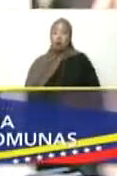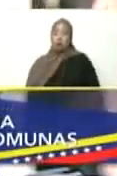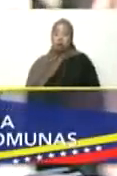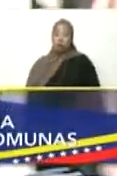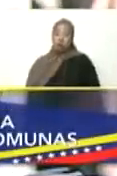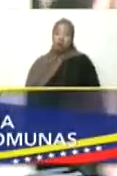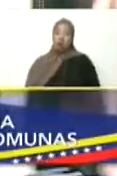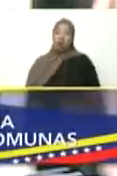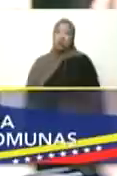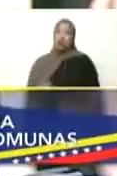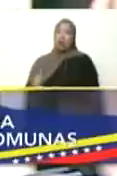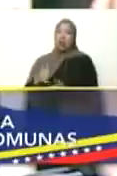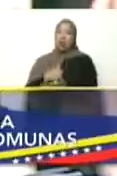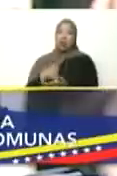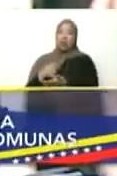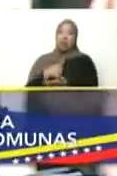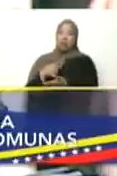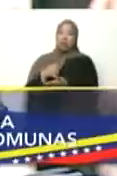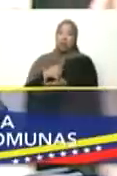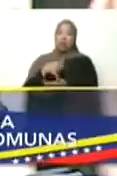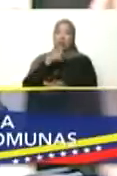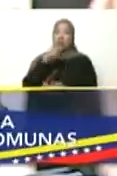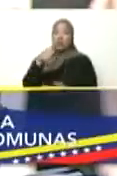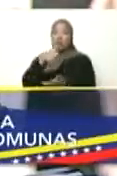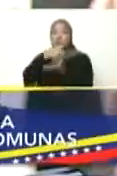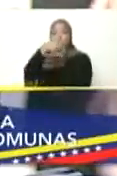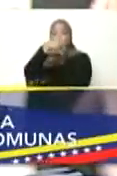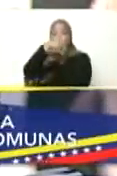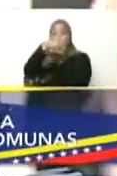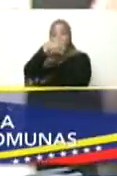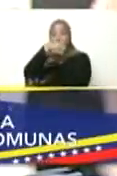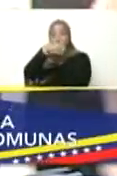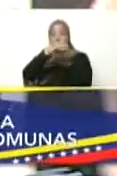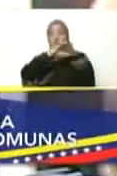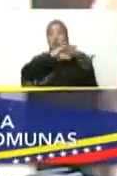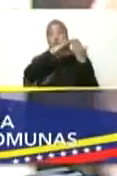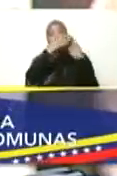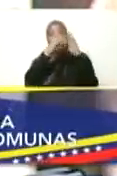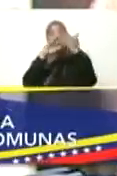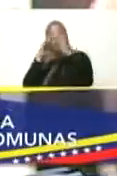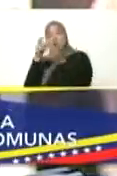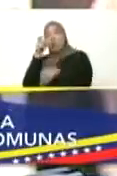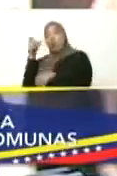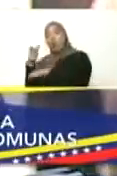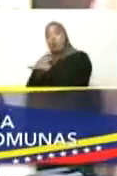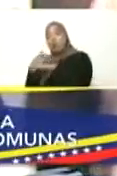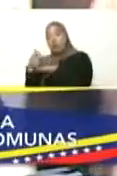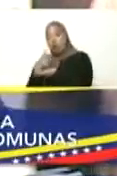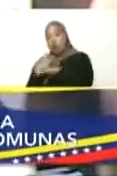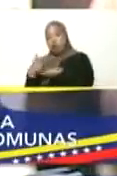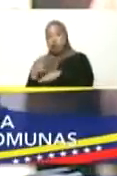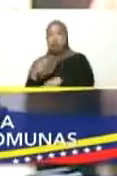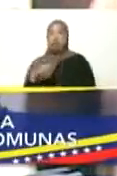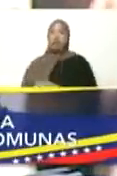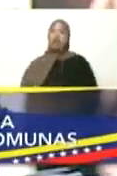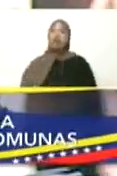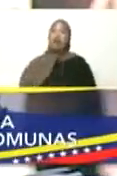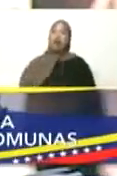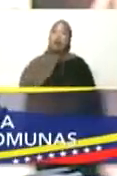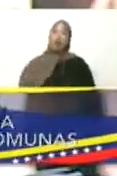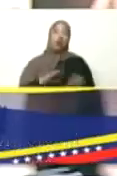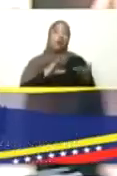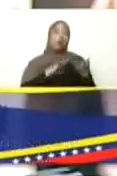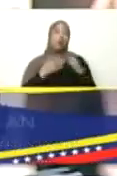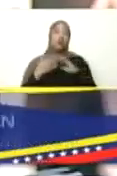Eso debilitó la estrategia comunera del Estado, del gobierno, la construcción del